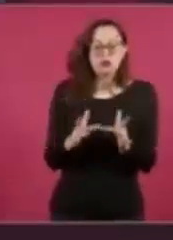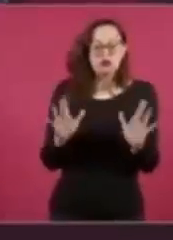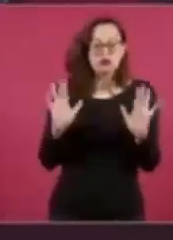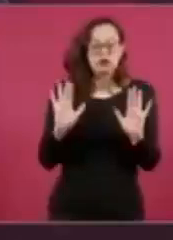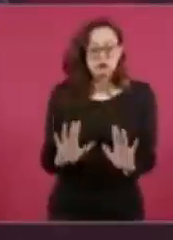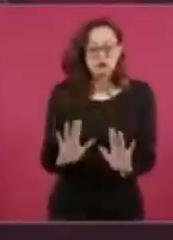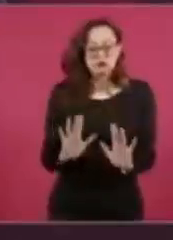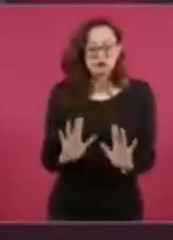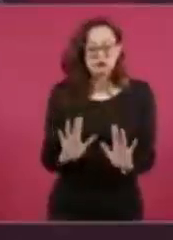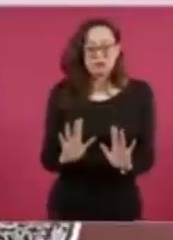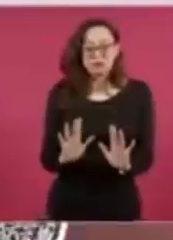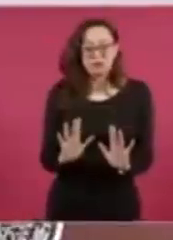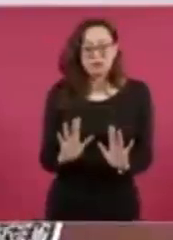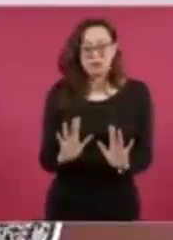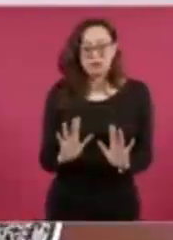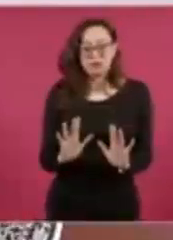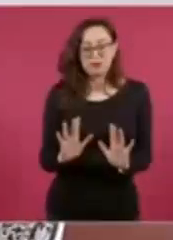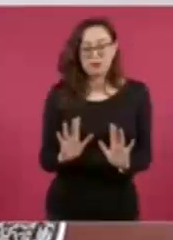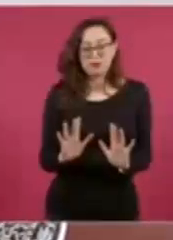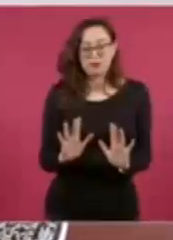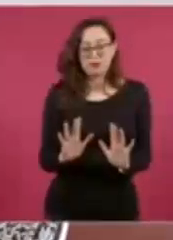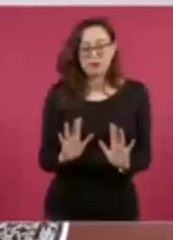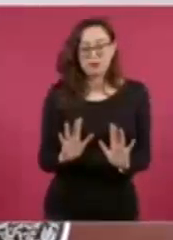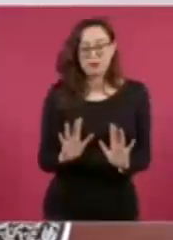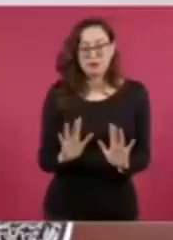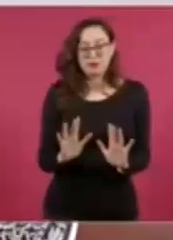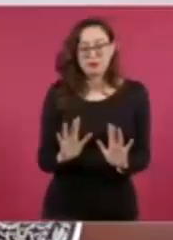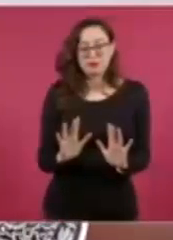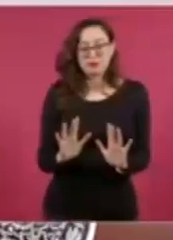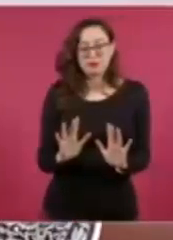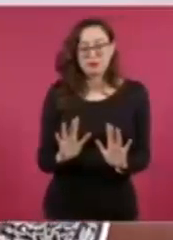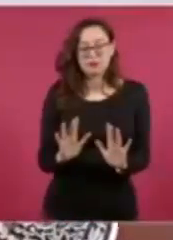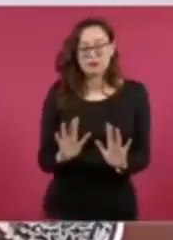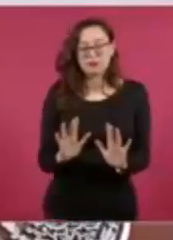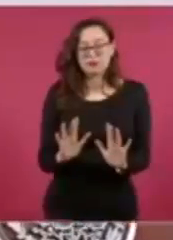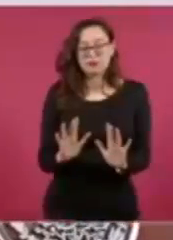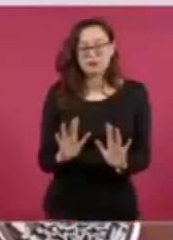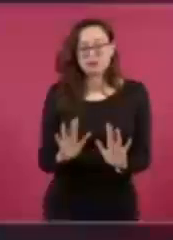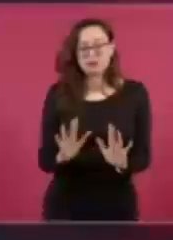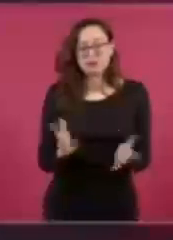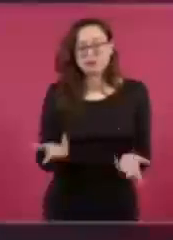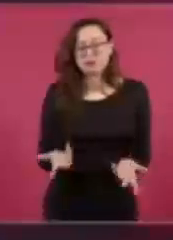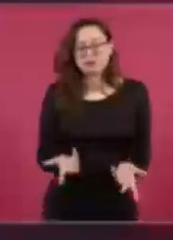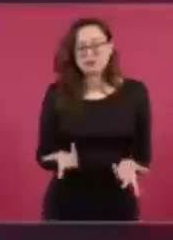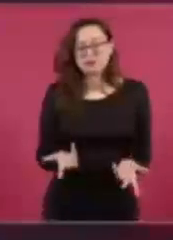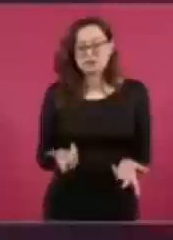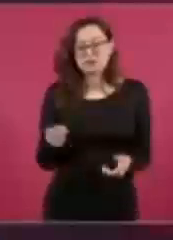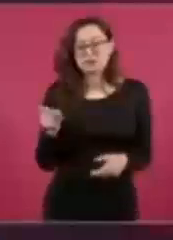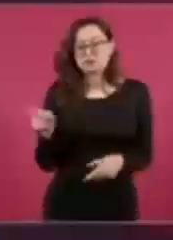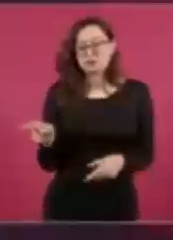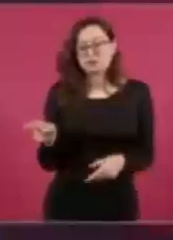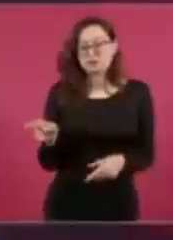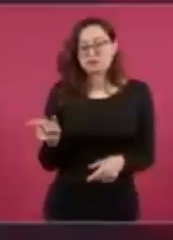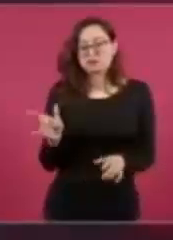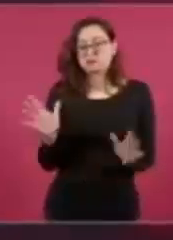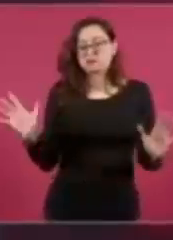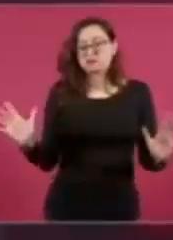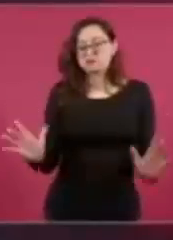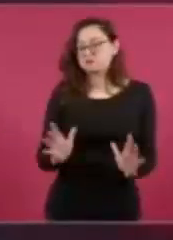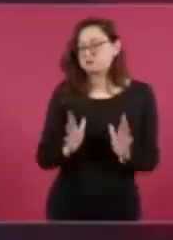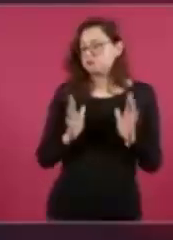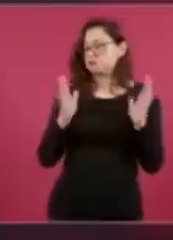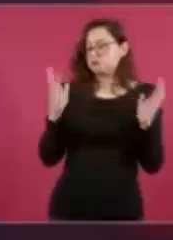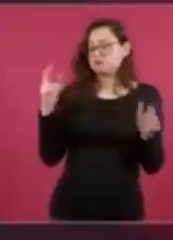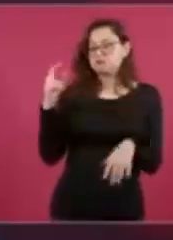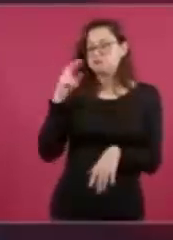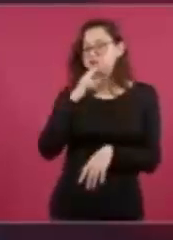narración extraordinaria del Mayo Zambada con una implicación totalmente política. Lo que